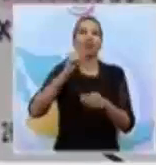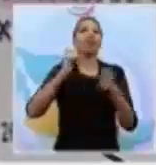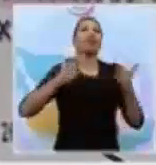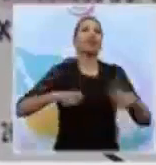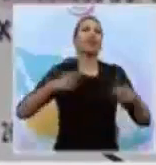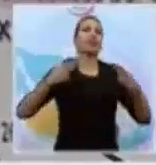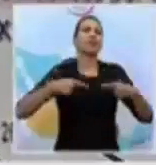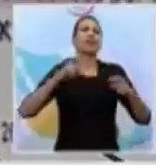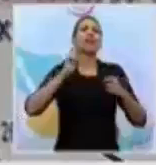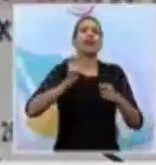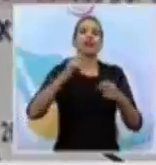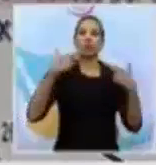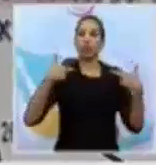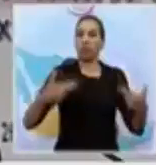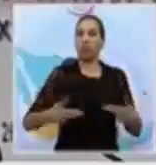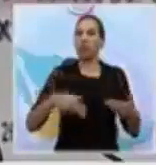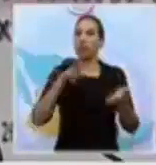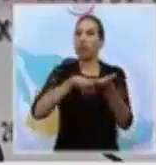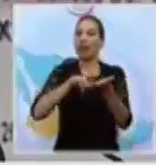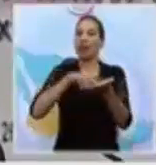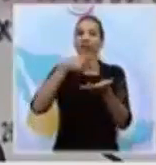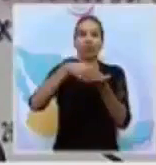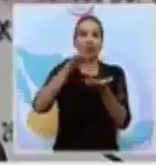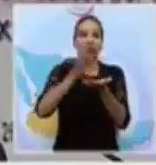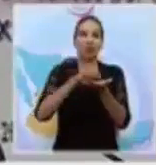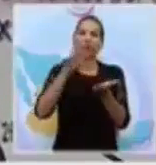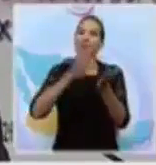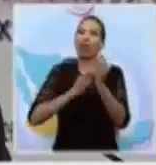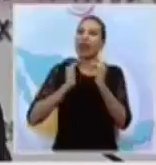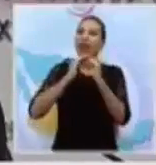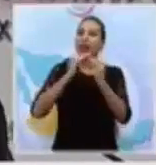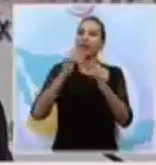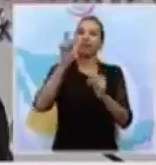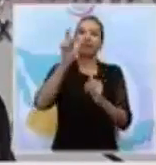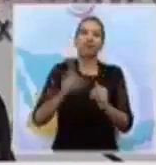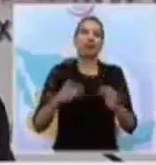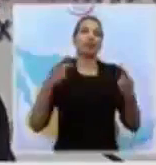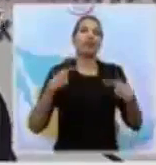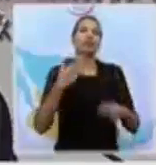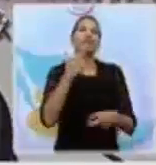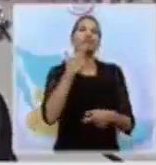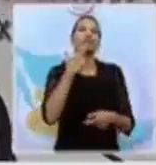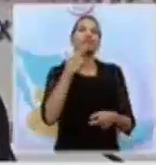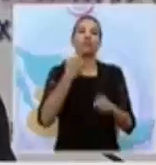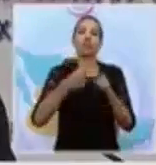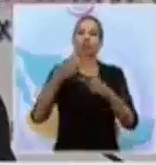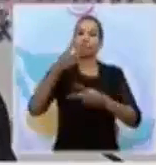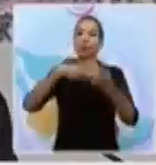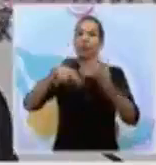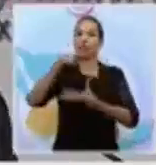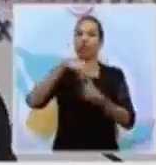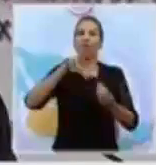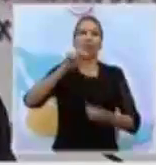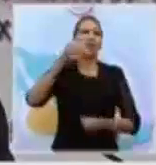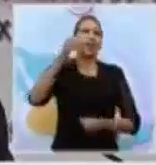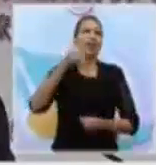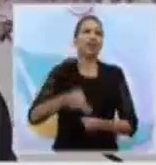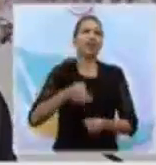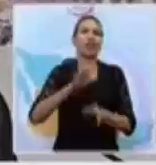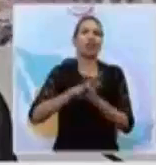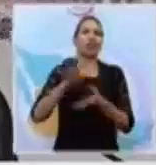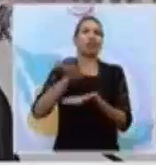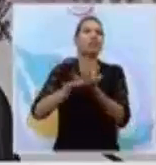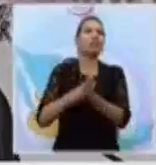se constituye en el valor supremo. Debe promoverse aquello que la propicie y rechazarse lo que la